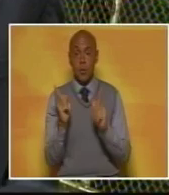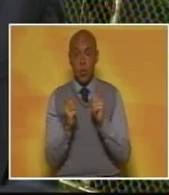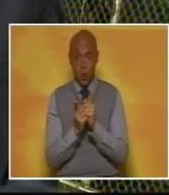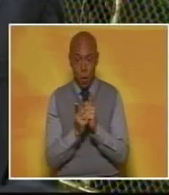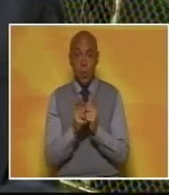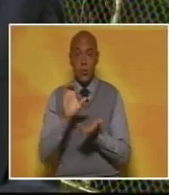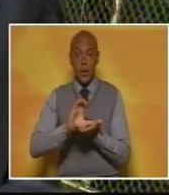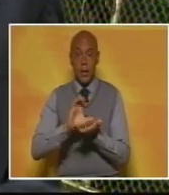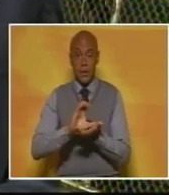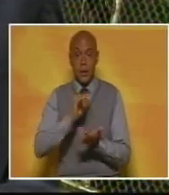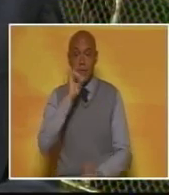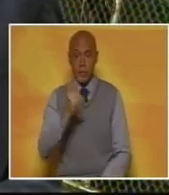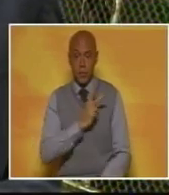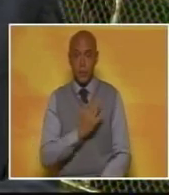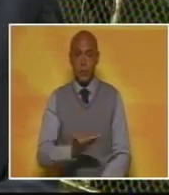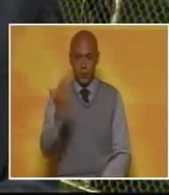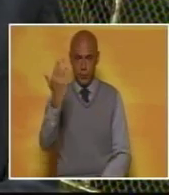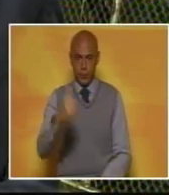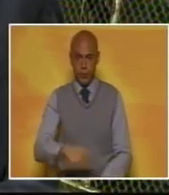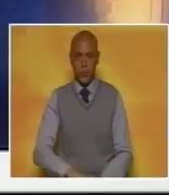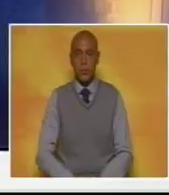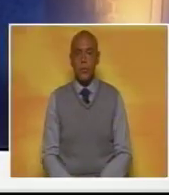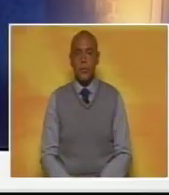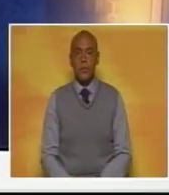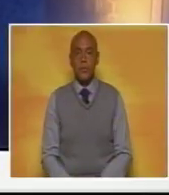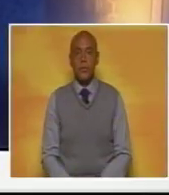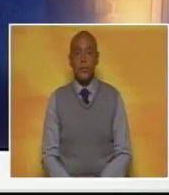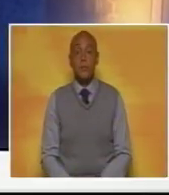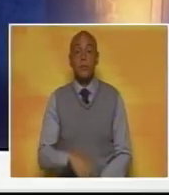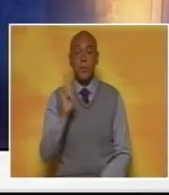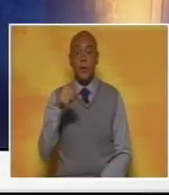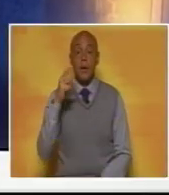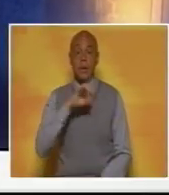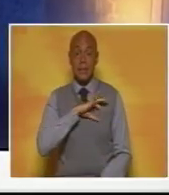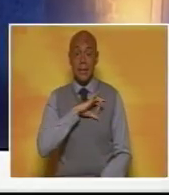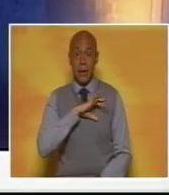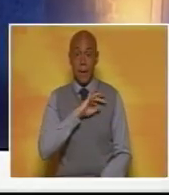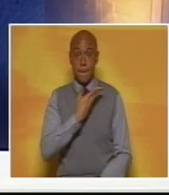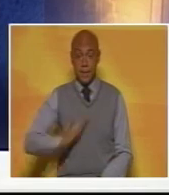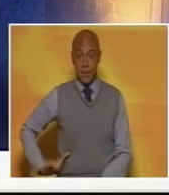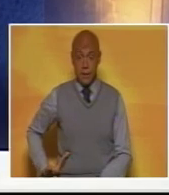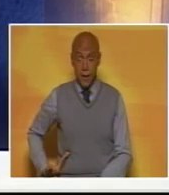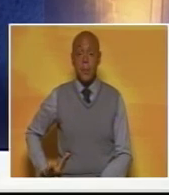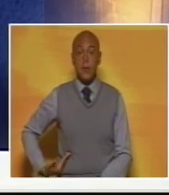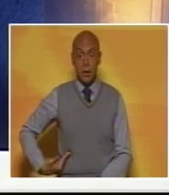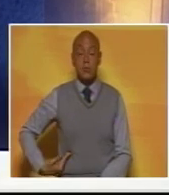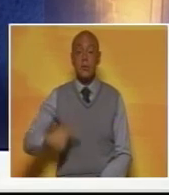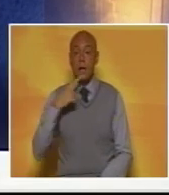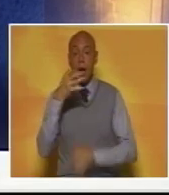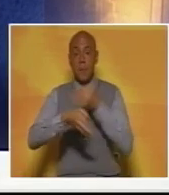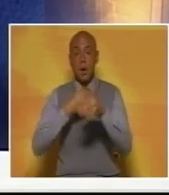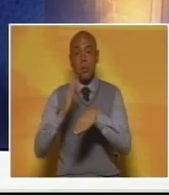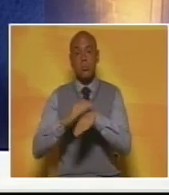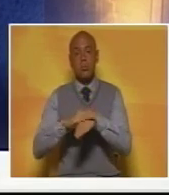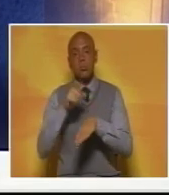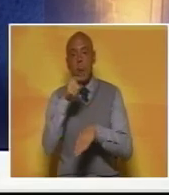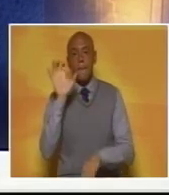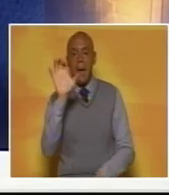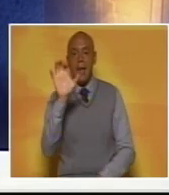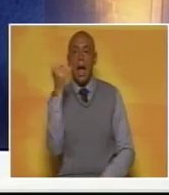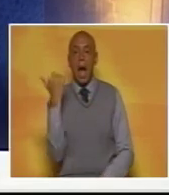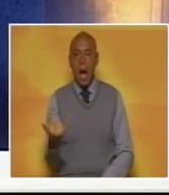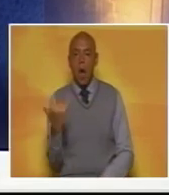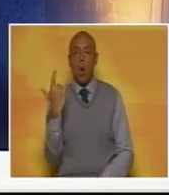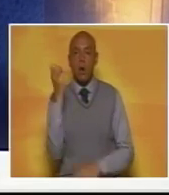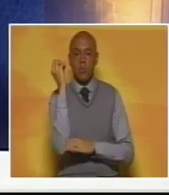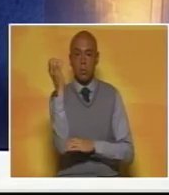Rafael Aníbal Camacho, Noticiero Venevisión. En Chile, el presidente Sebastián Piñera anunció que su país no organizará la cumbre de